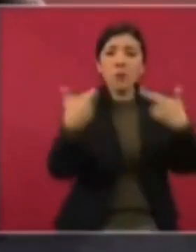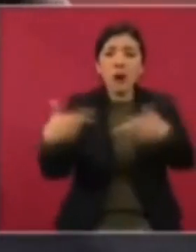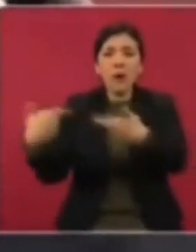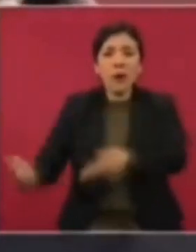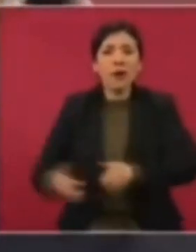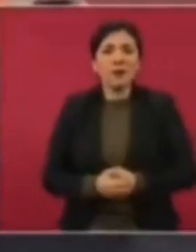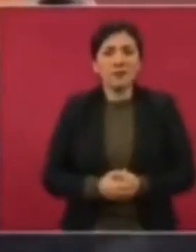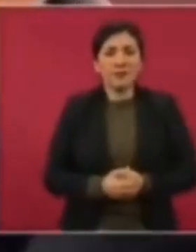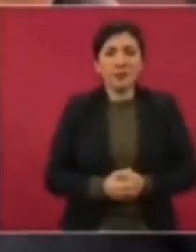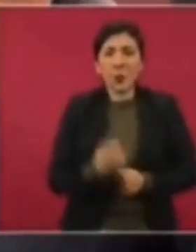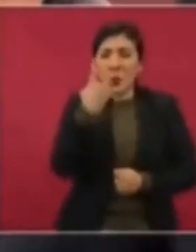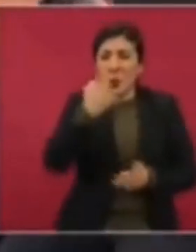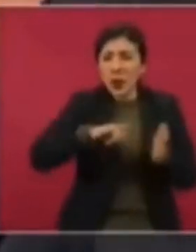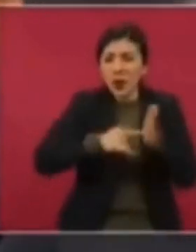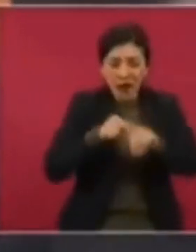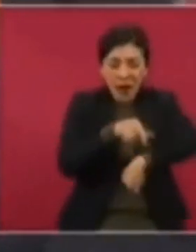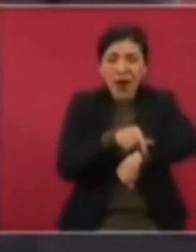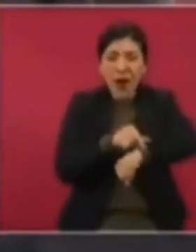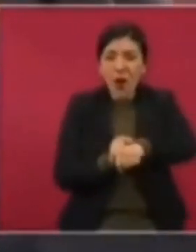Un reloj,